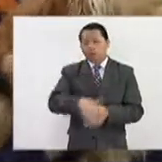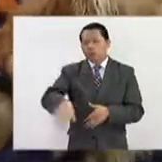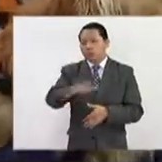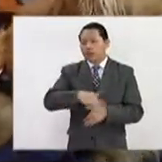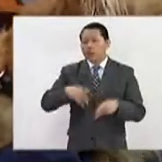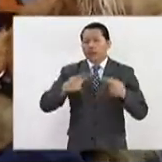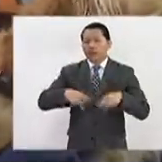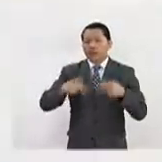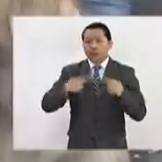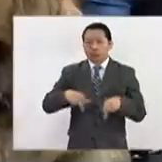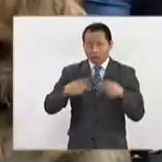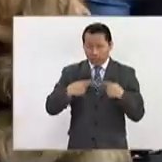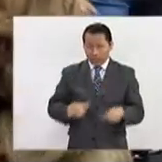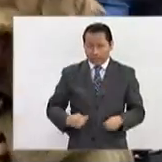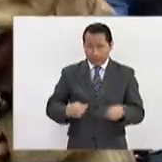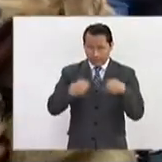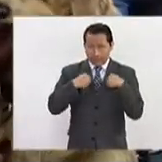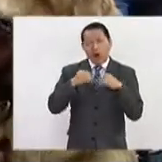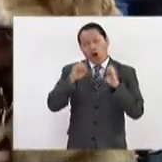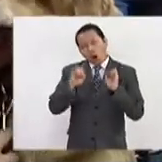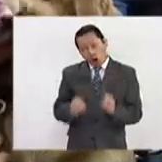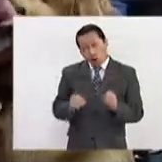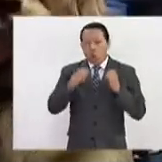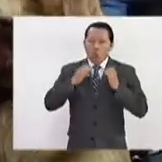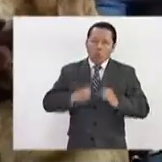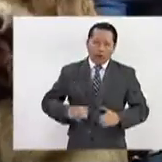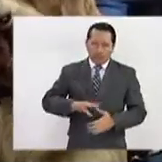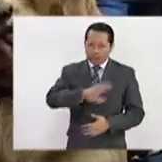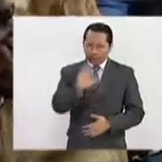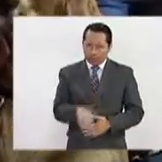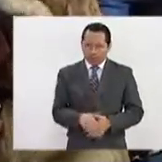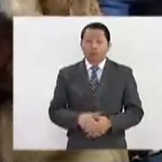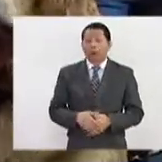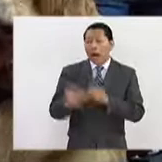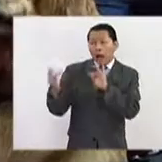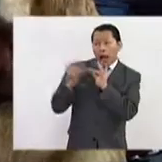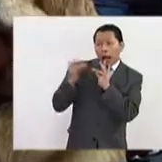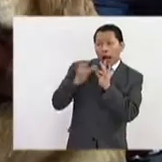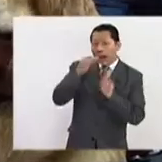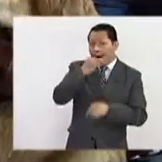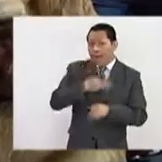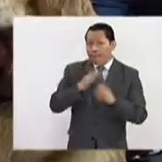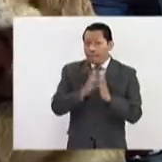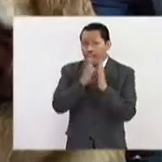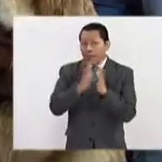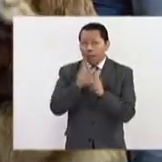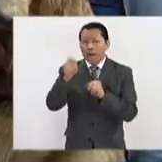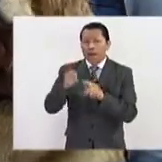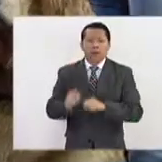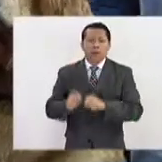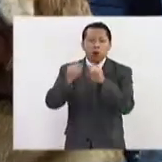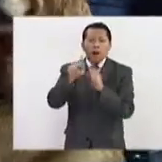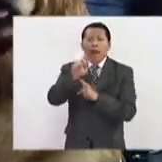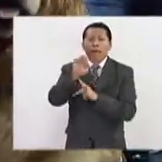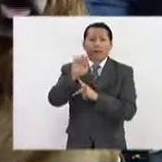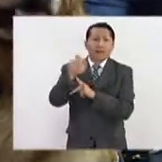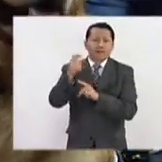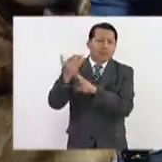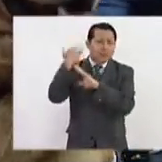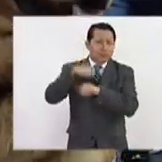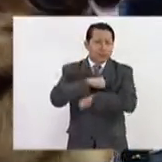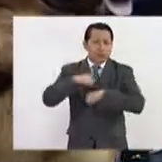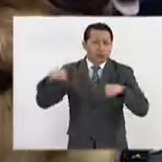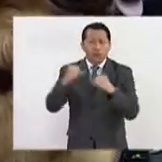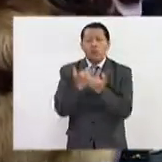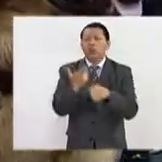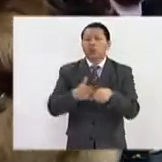personas vivas y cadáveres. El equipo ha tenido algunos otros llamados para participar. Participaron en la torre de Pemex cuando fue la explosión, en el hospital